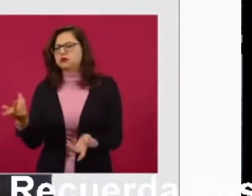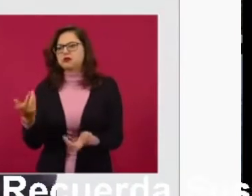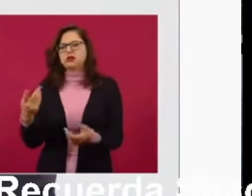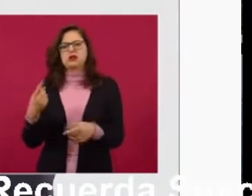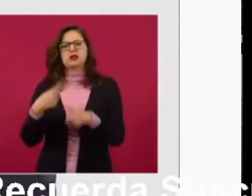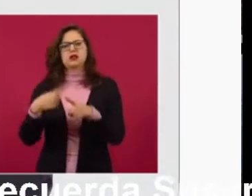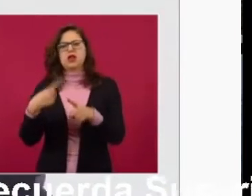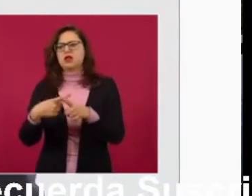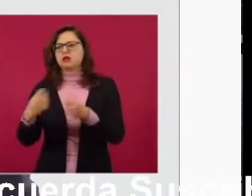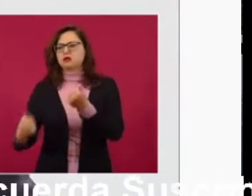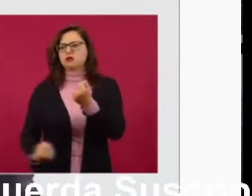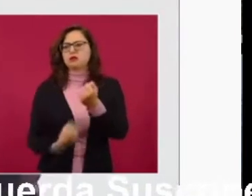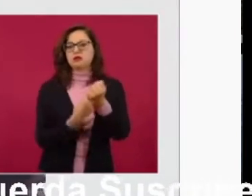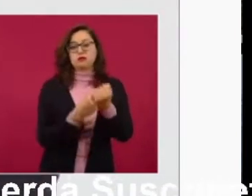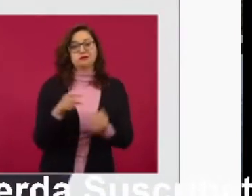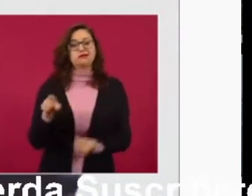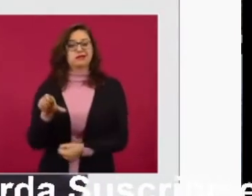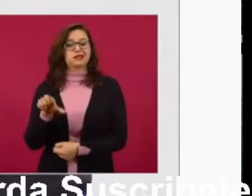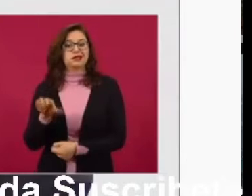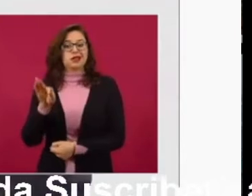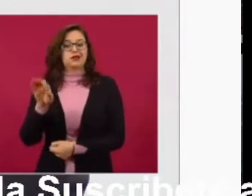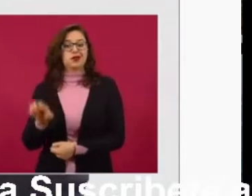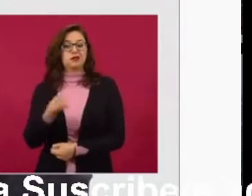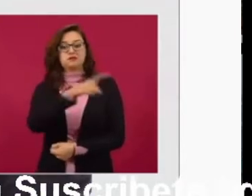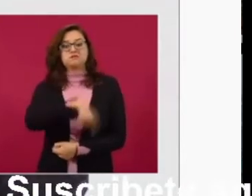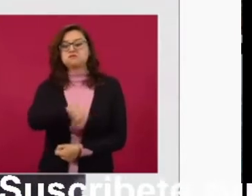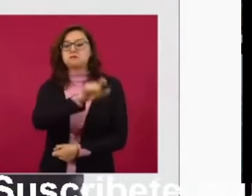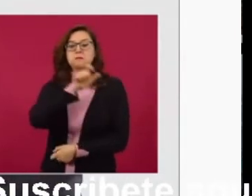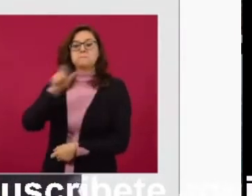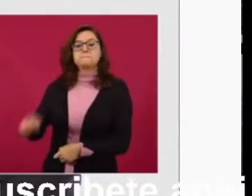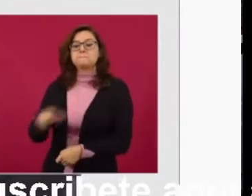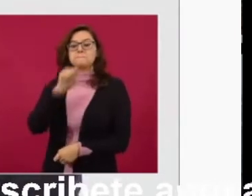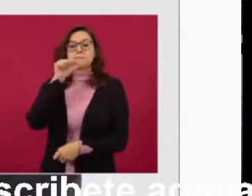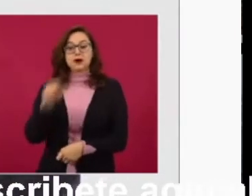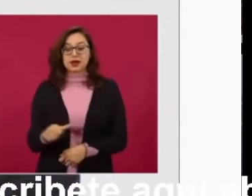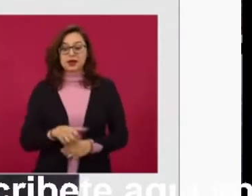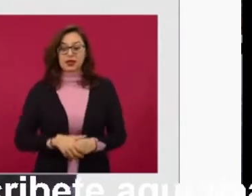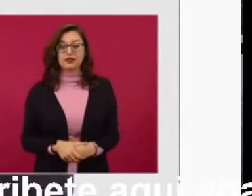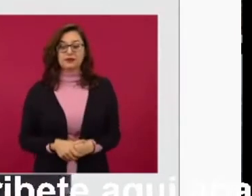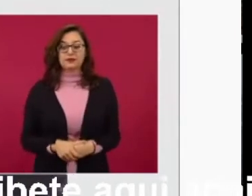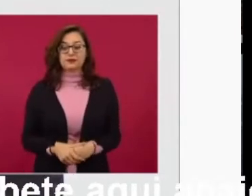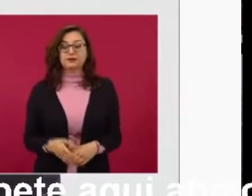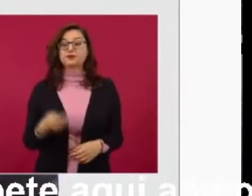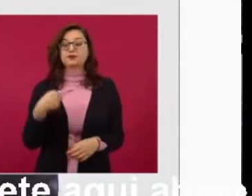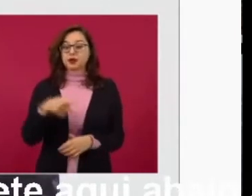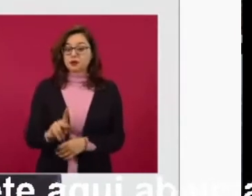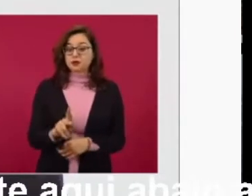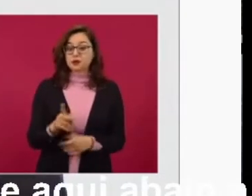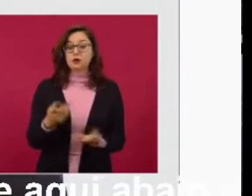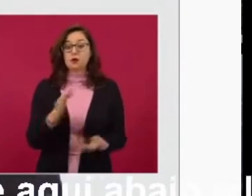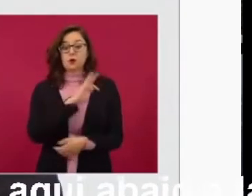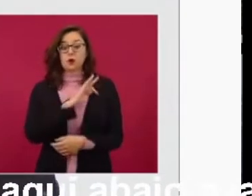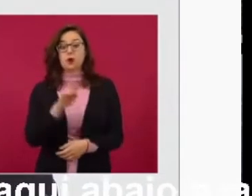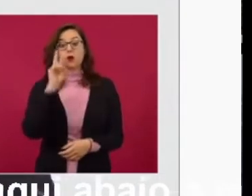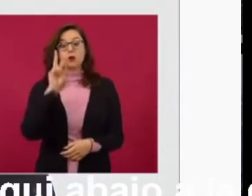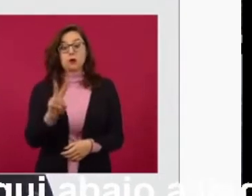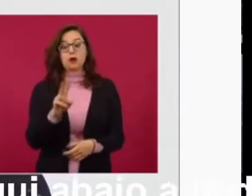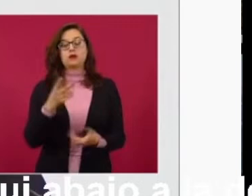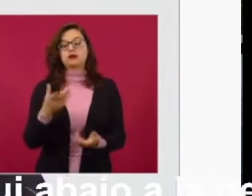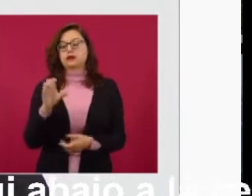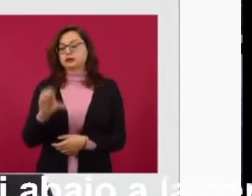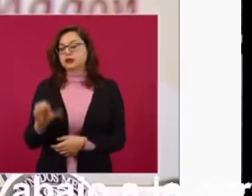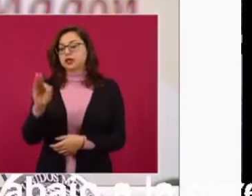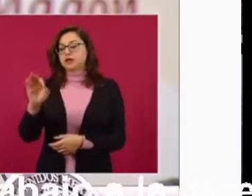espacio pero si nos remitimos al gráfico efe genera el 38 por ciento de las energías limpias